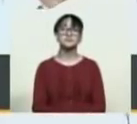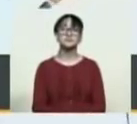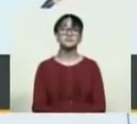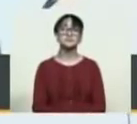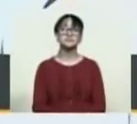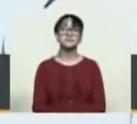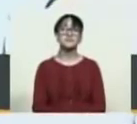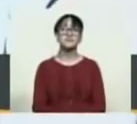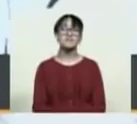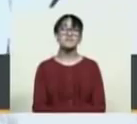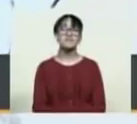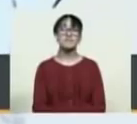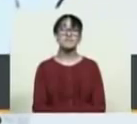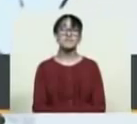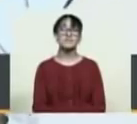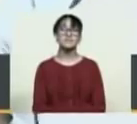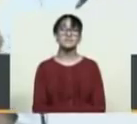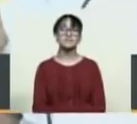¿Ah?